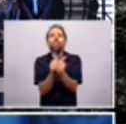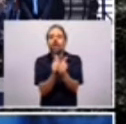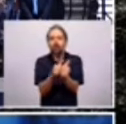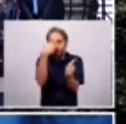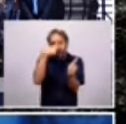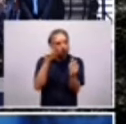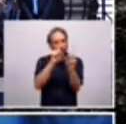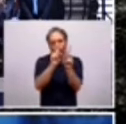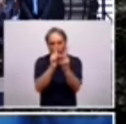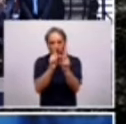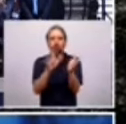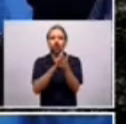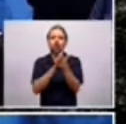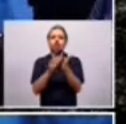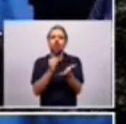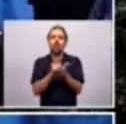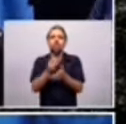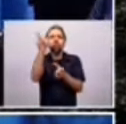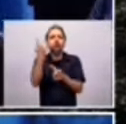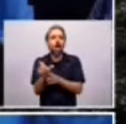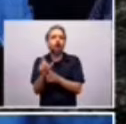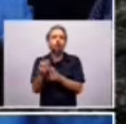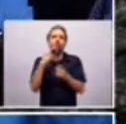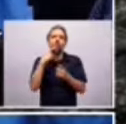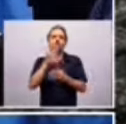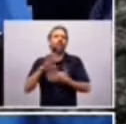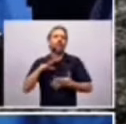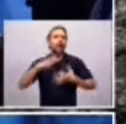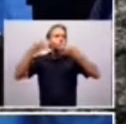por decreto, la puede hacer en todo caso en una ley. Pero te lo puso en el DNU.